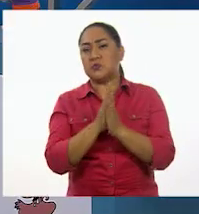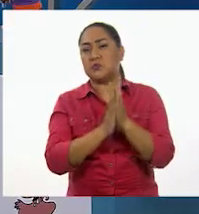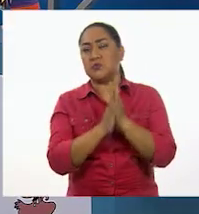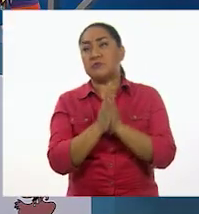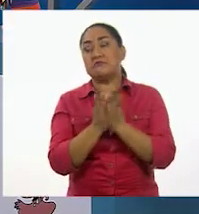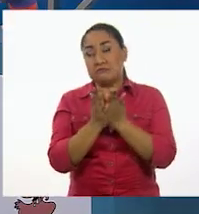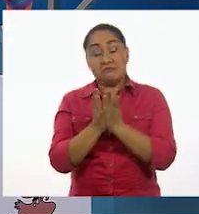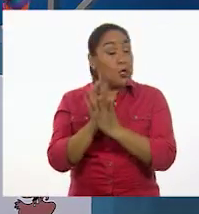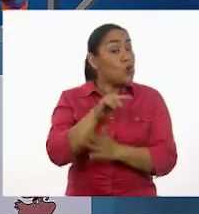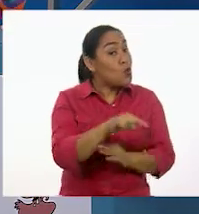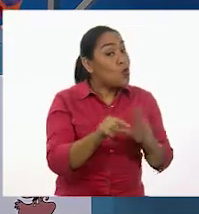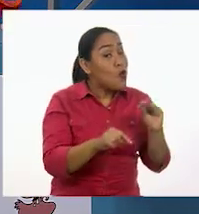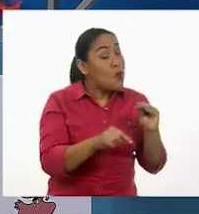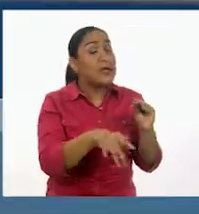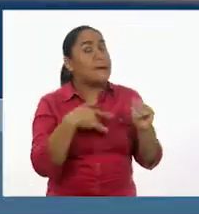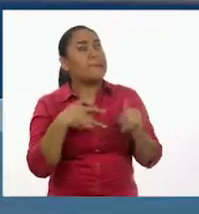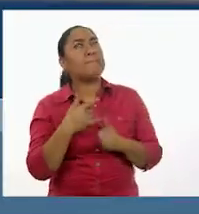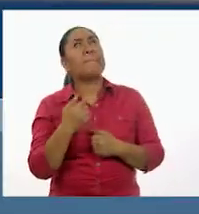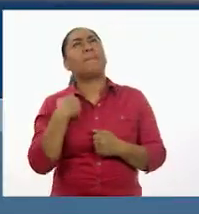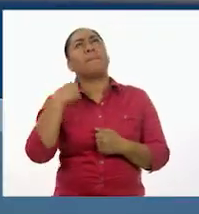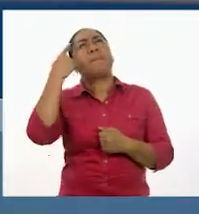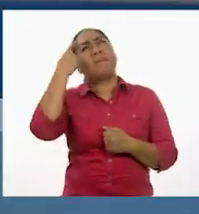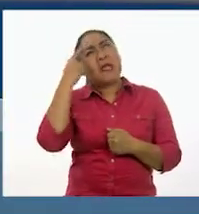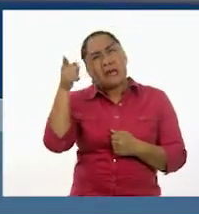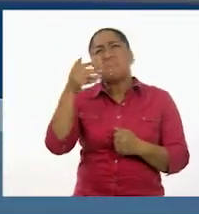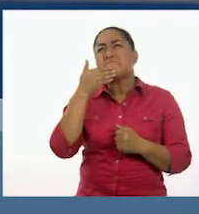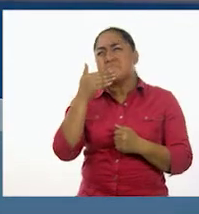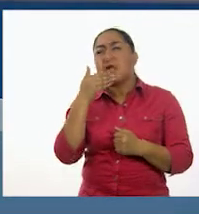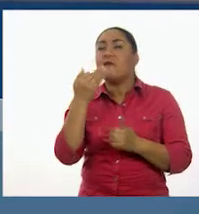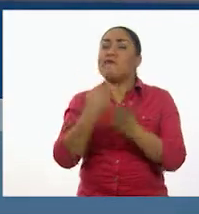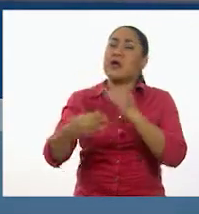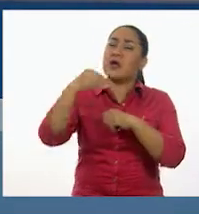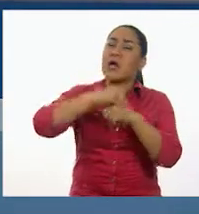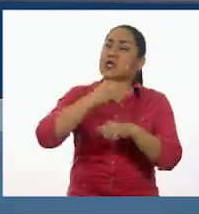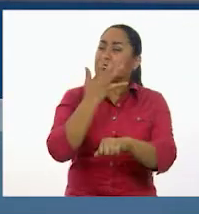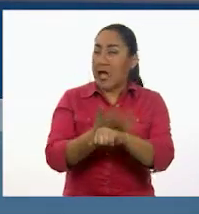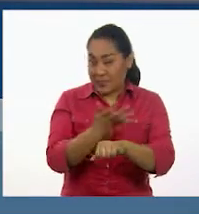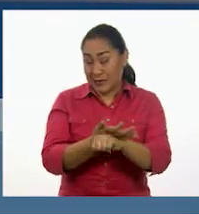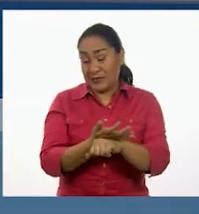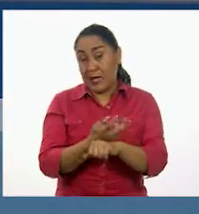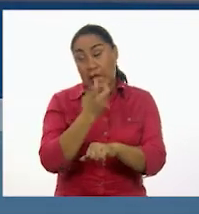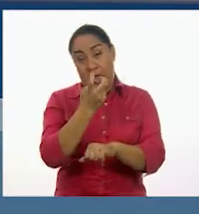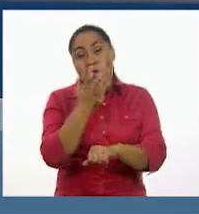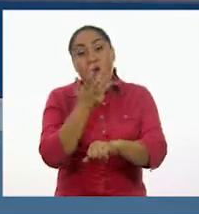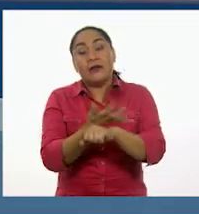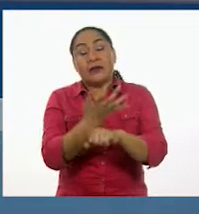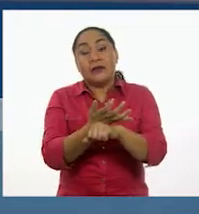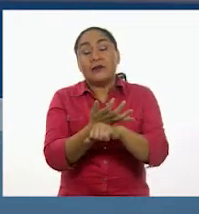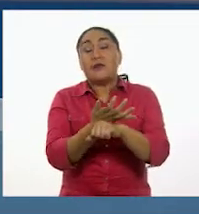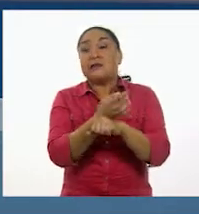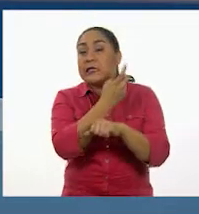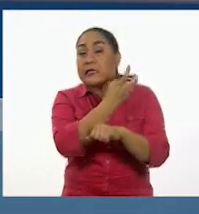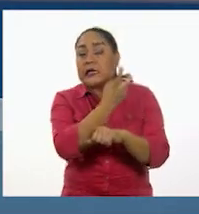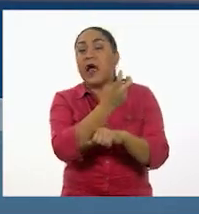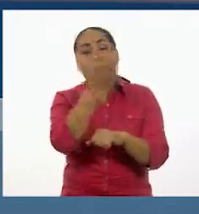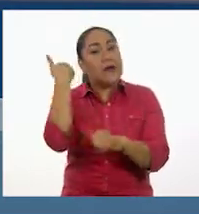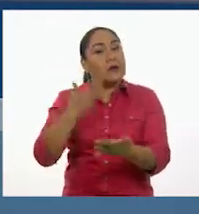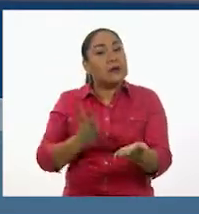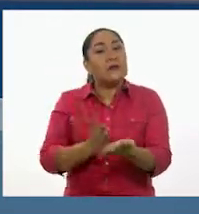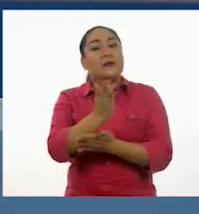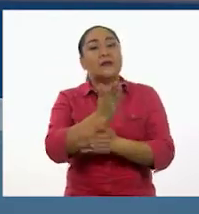Muy bien. ¿Tú qué opinas, Ton? Creo que está bien, solo faltaría Estados Unidos, porque de ahí vendría posteriormente la